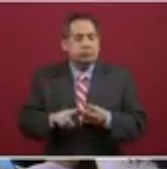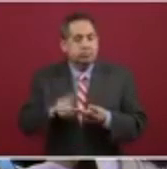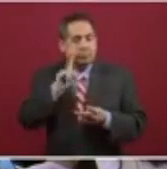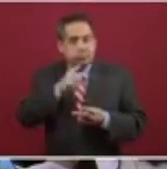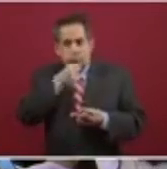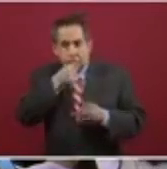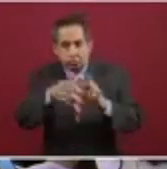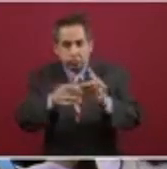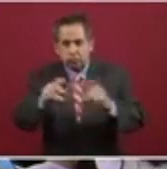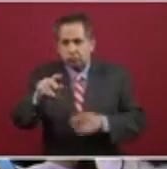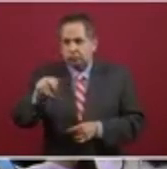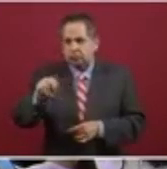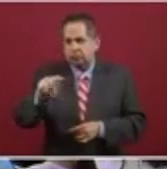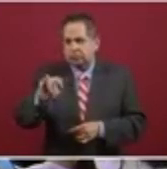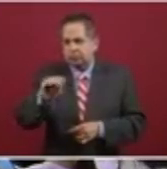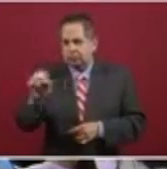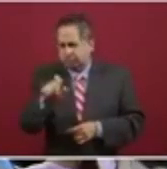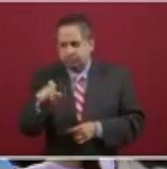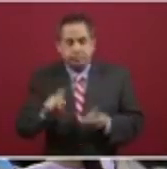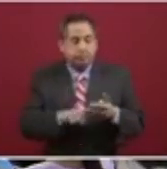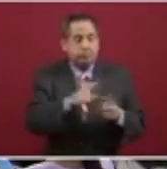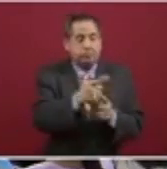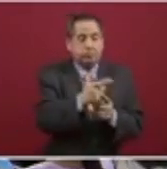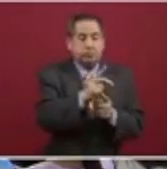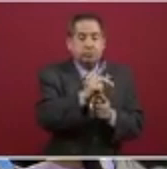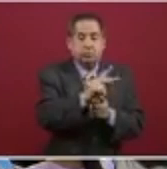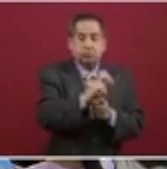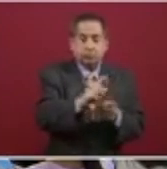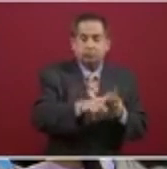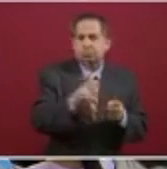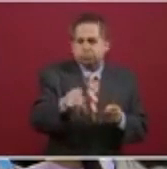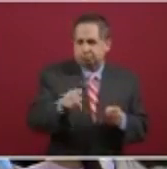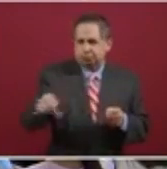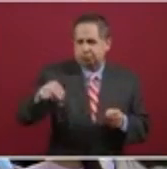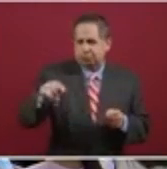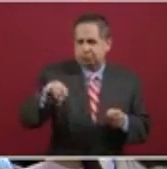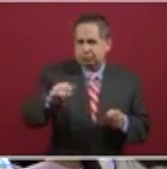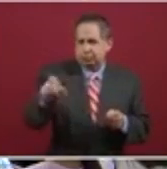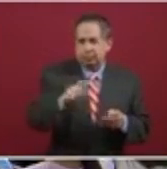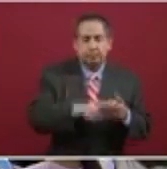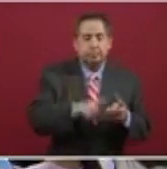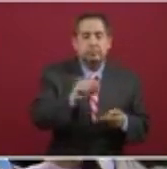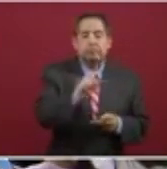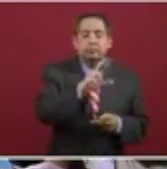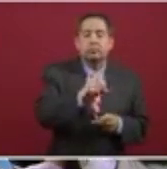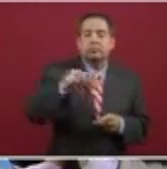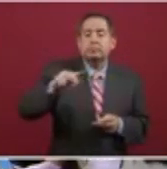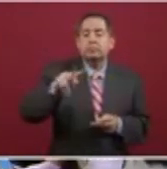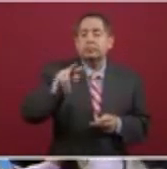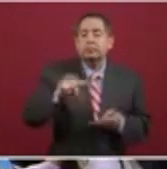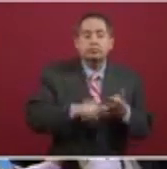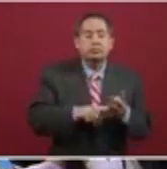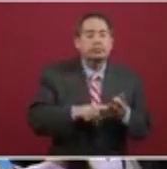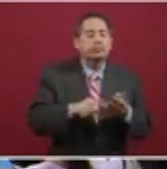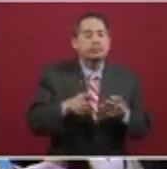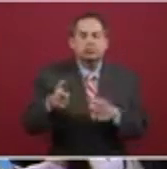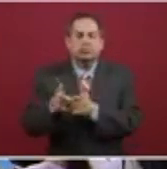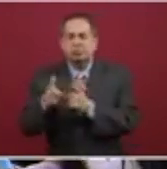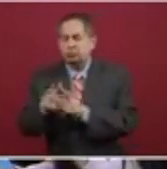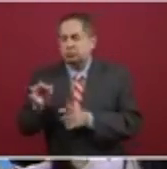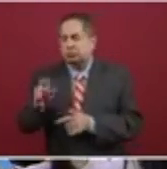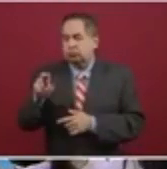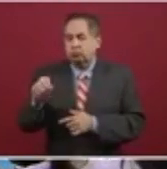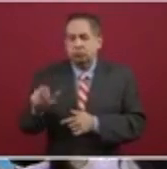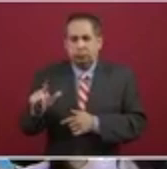de Notimex, Guadalupe Vallejo Mora, reportera de Notimex igualmente, Sara Pablo Nava, reportera de Grupo Fórmula,